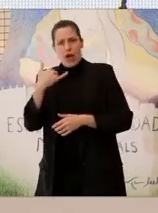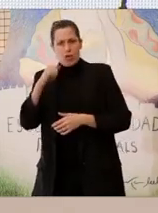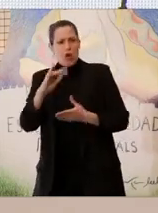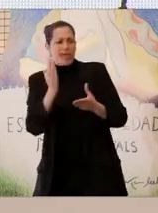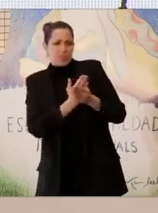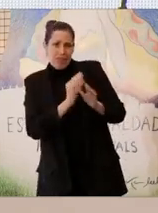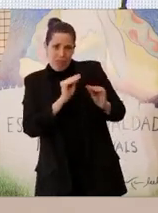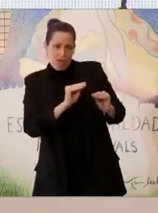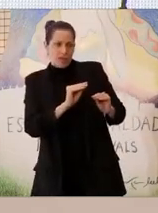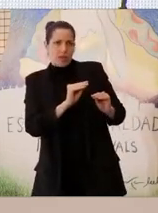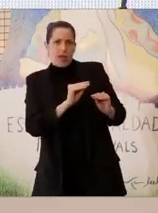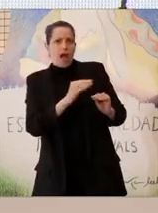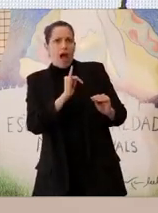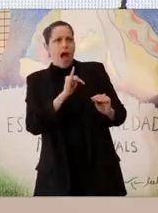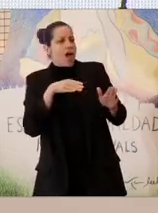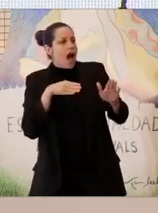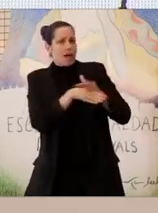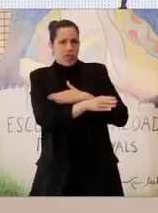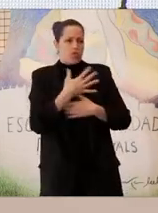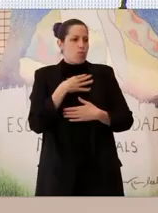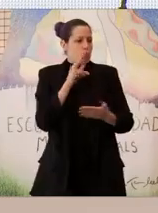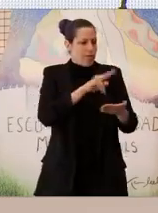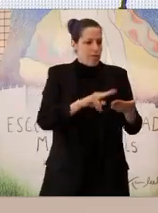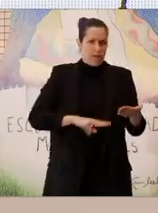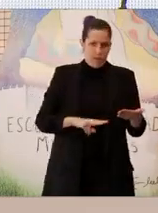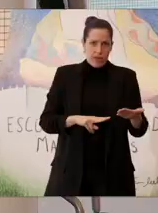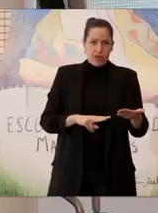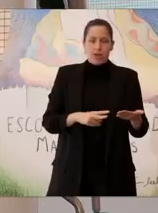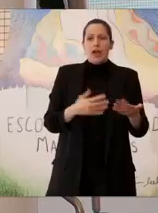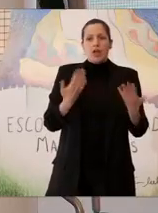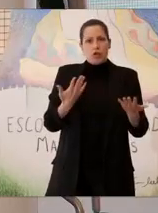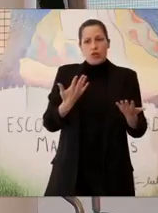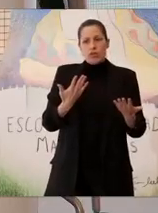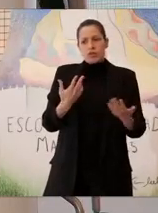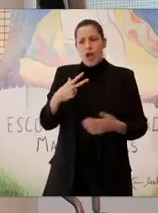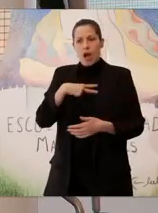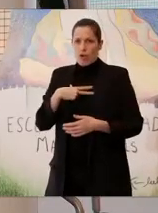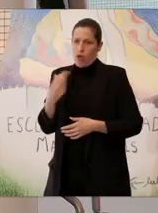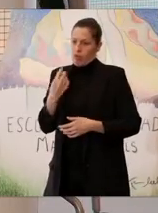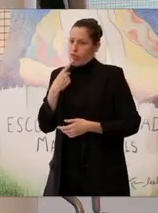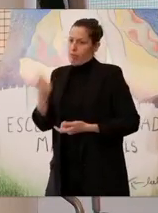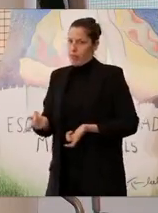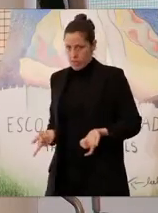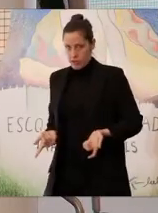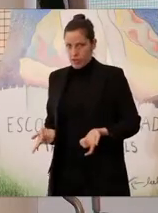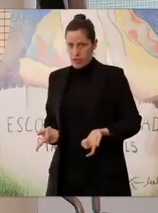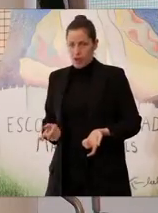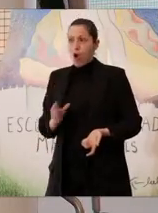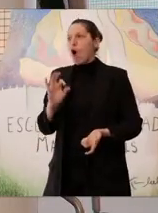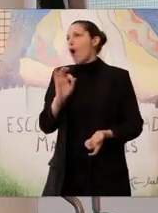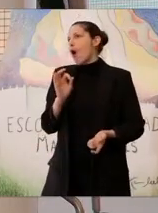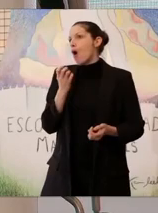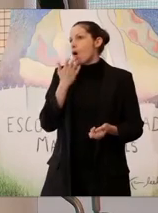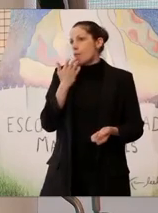ese señor tiene antecedentes con otras parejas. Luego yo creo que el propio abogado le dirá, oye, tú sabrías, y si no, pues como está